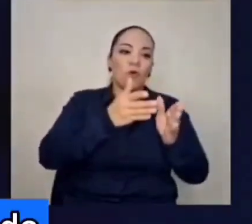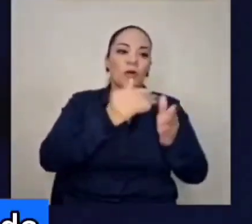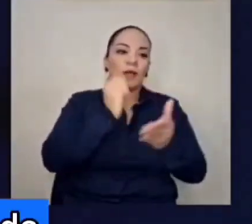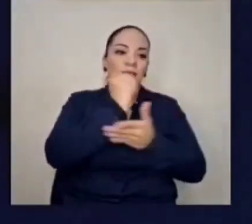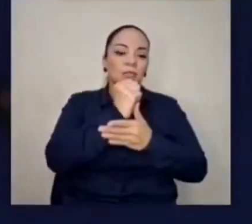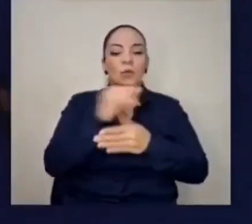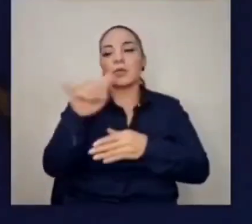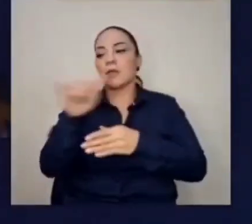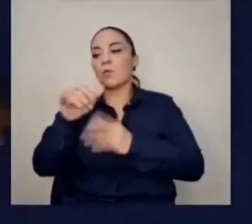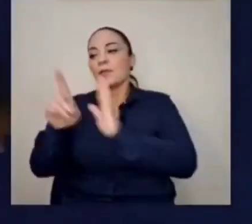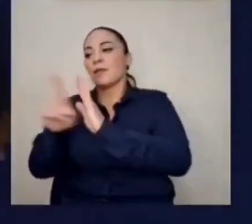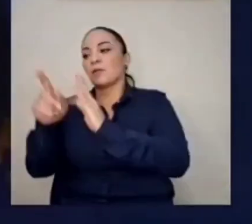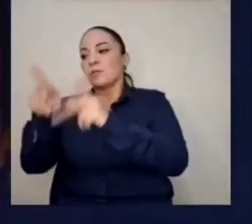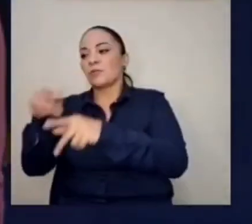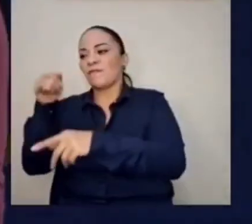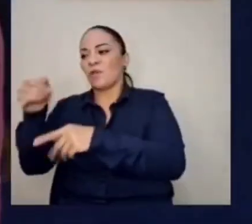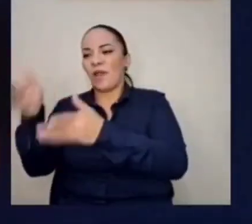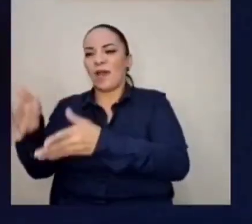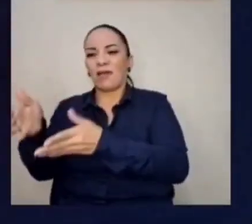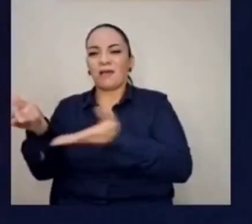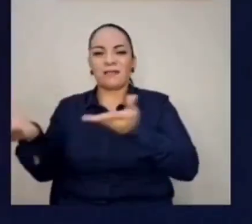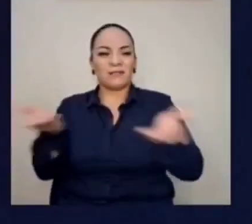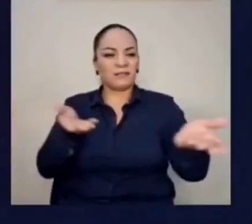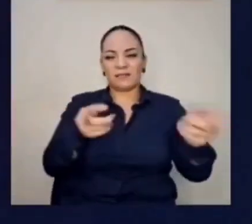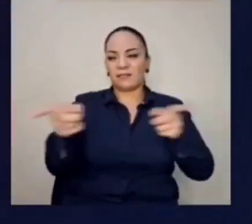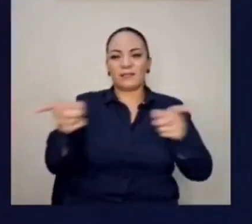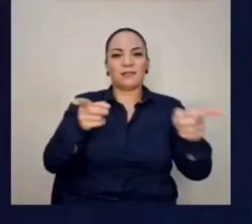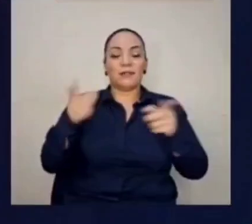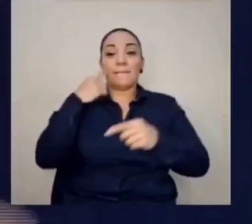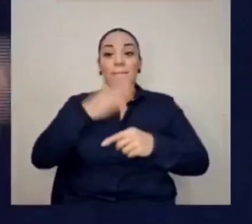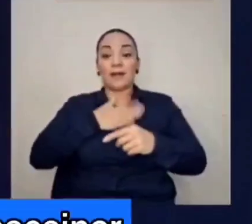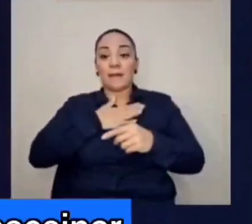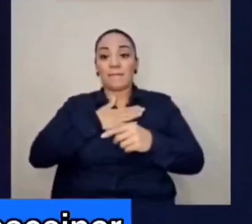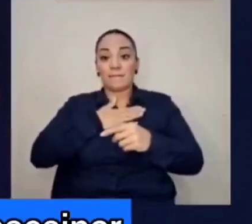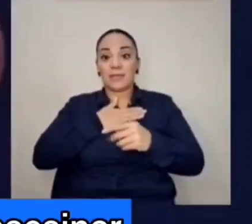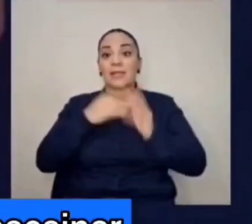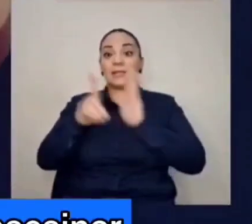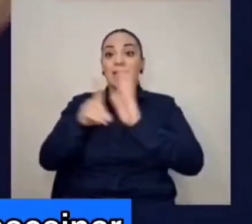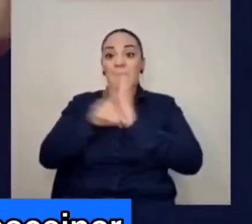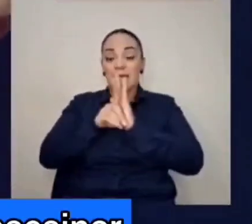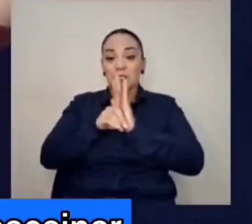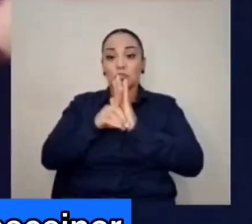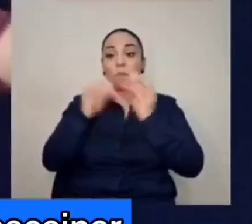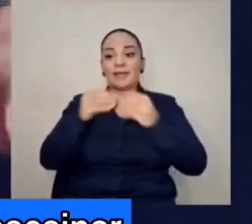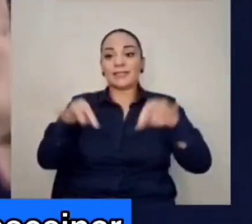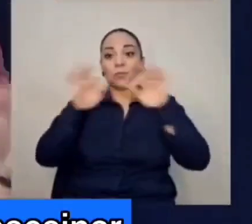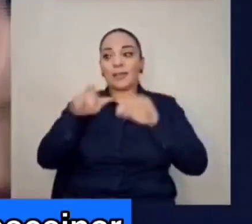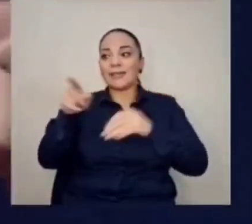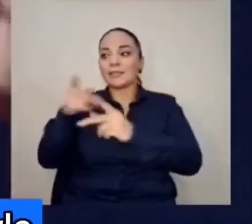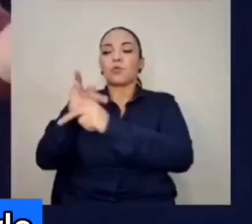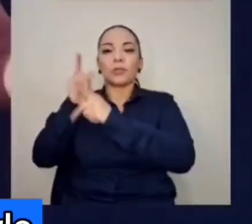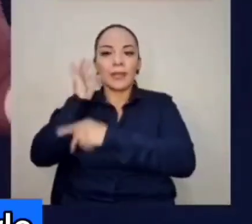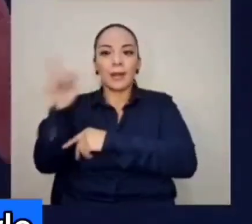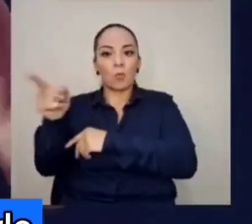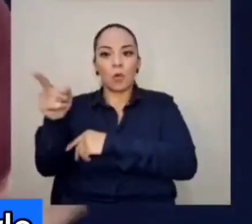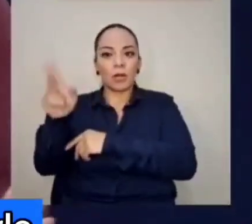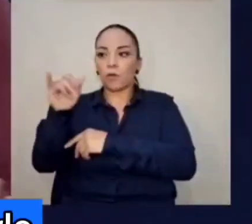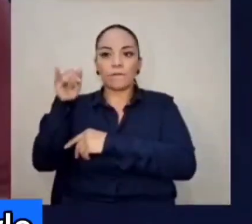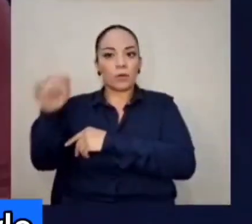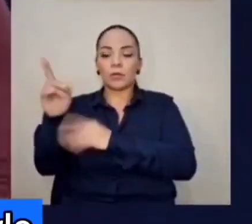de la violada y asesinada. Para mí no, para mí el derecho de proteger y evitar que esa mujer está por sobre el derecho de él de violar y asesinar, que no tiene